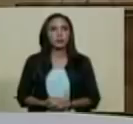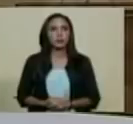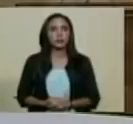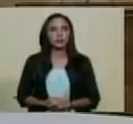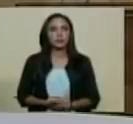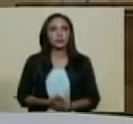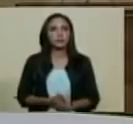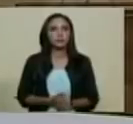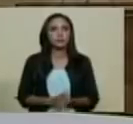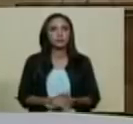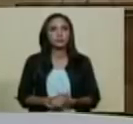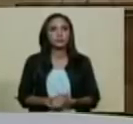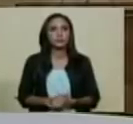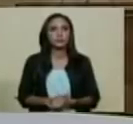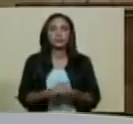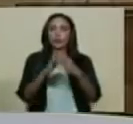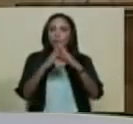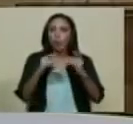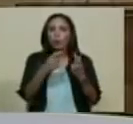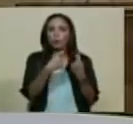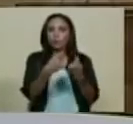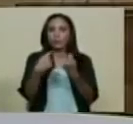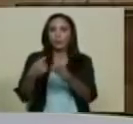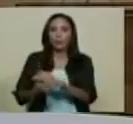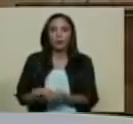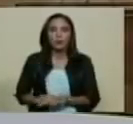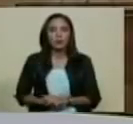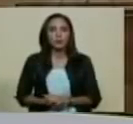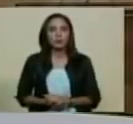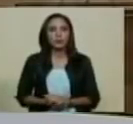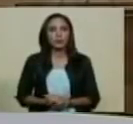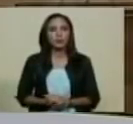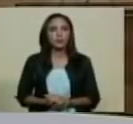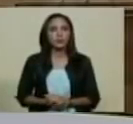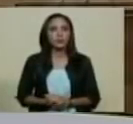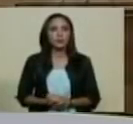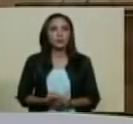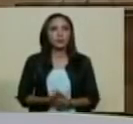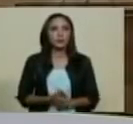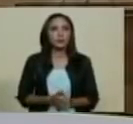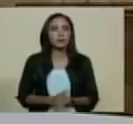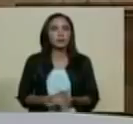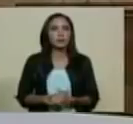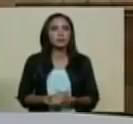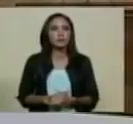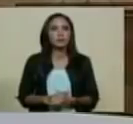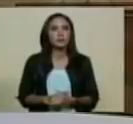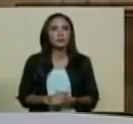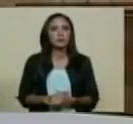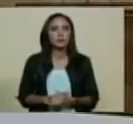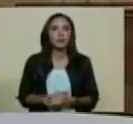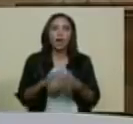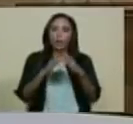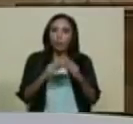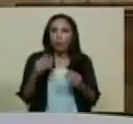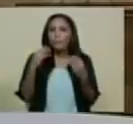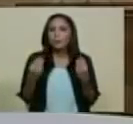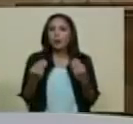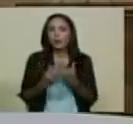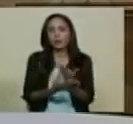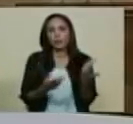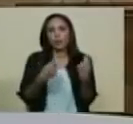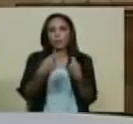qué una nación tiene riquezas como la nuestra, la riqueza petrolera, aurífera? ¿Para qué tenemos un